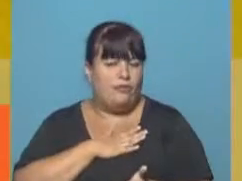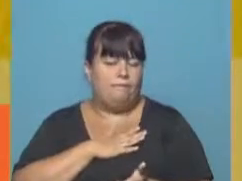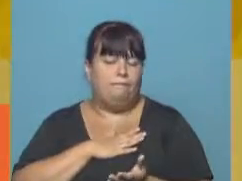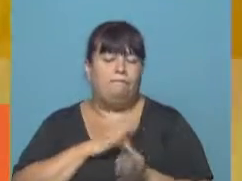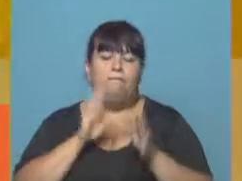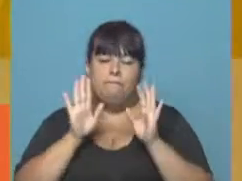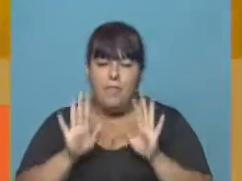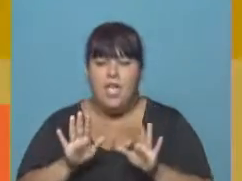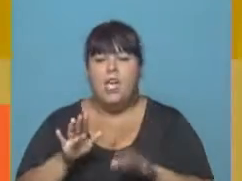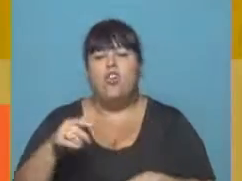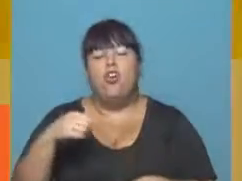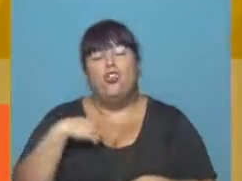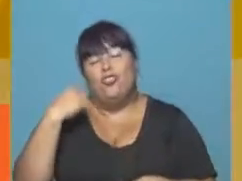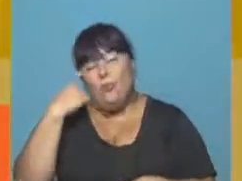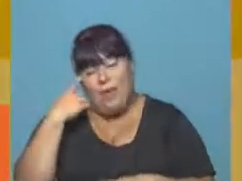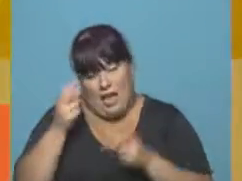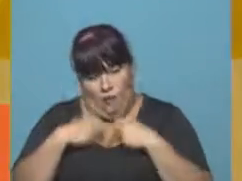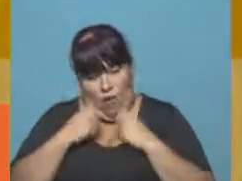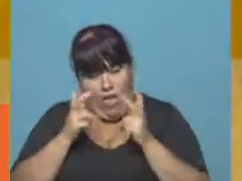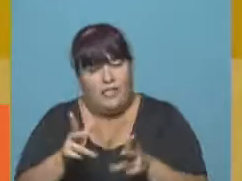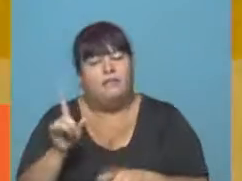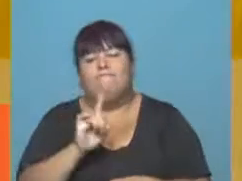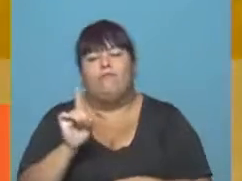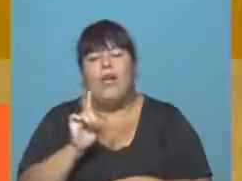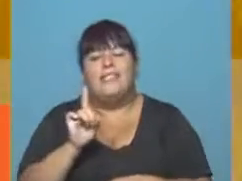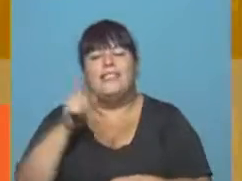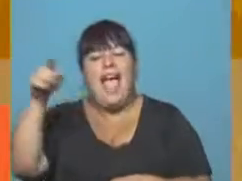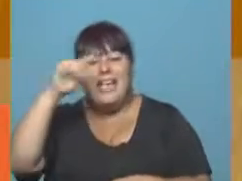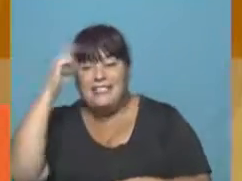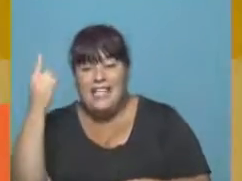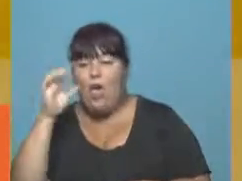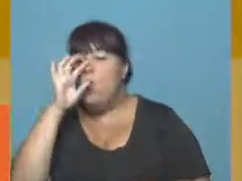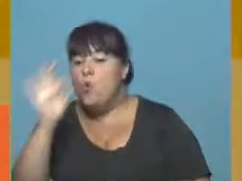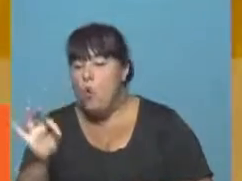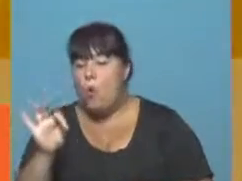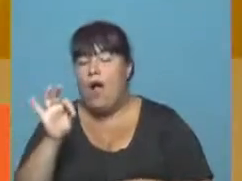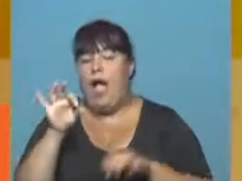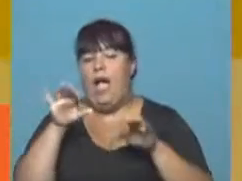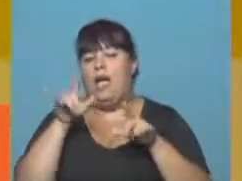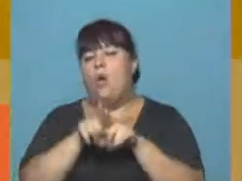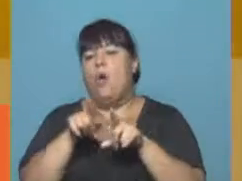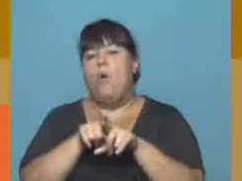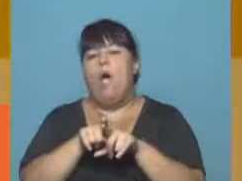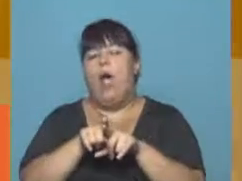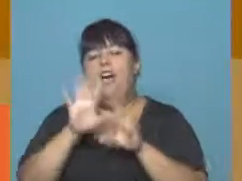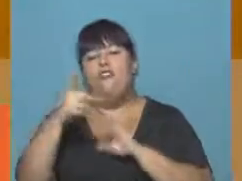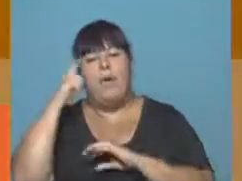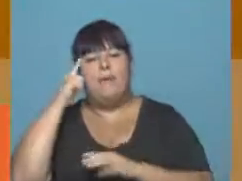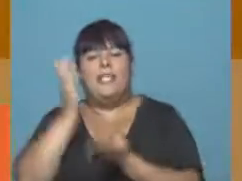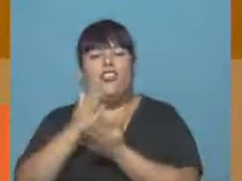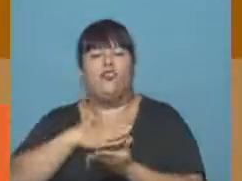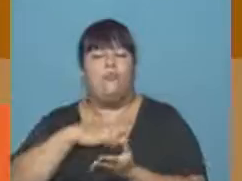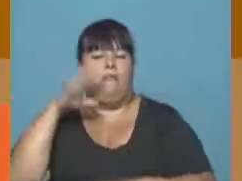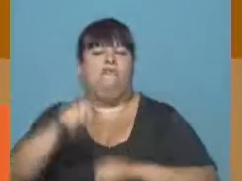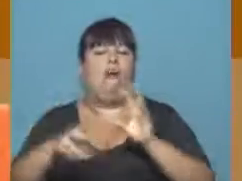ver, yo creo que lo que hay que decir es que no se puede desde el Estado jamás apropiarse ideológicamente de los derechos